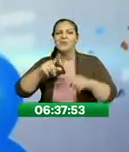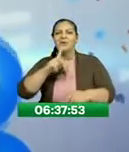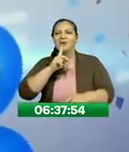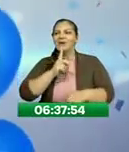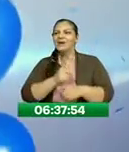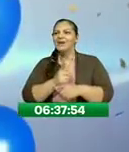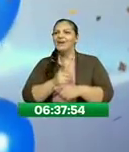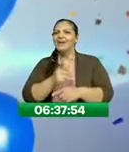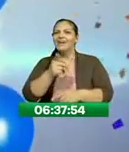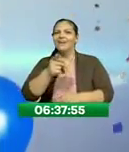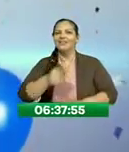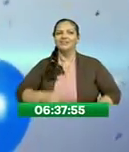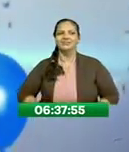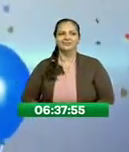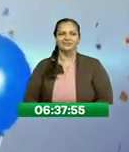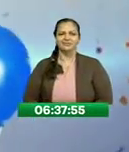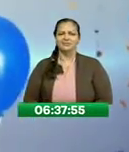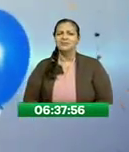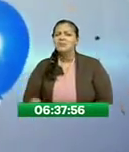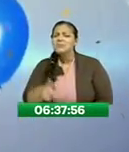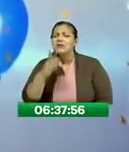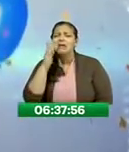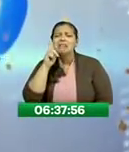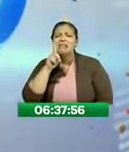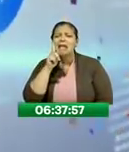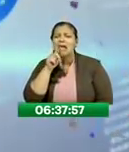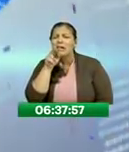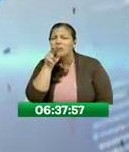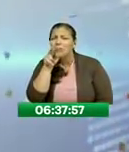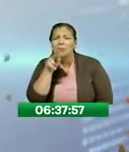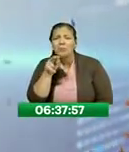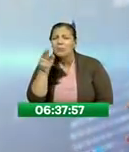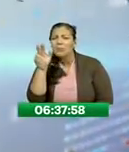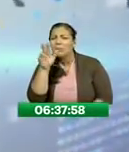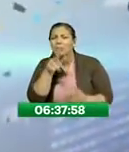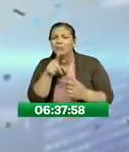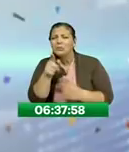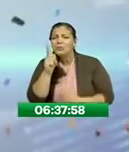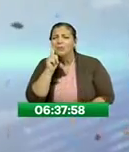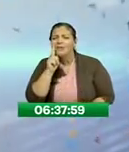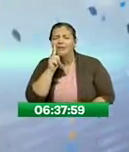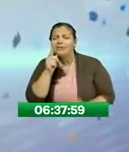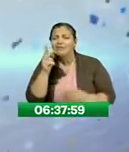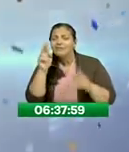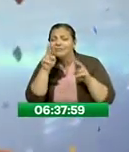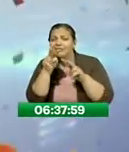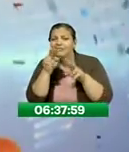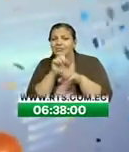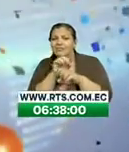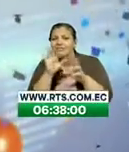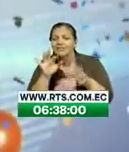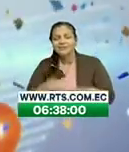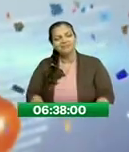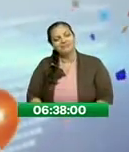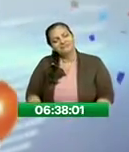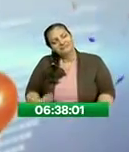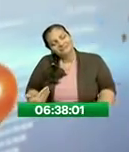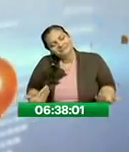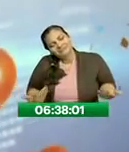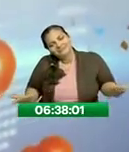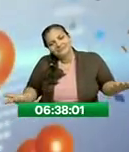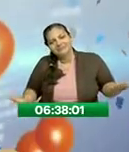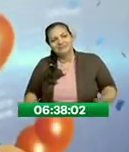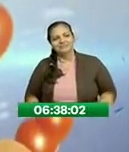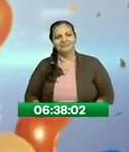ropa. Tienes que reírte pues, para que se te vea, sí, pues entonces. Muy oscura se la tomaron. Ay, ah, está. No importa que la foto se oscura, lo que importa